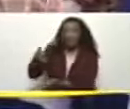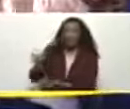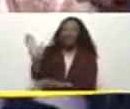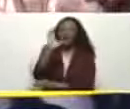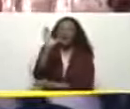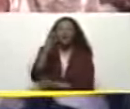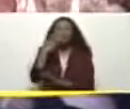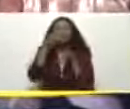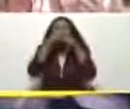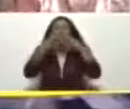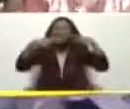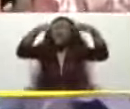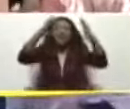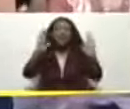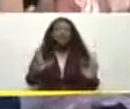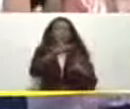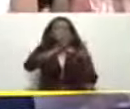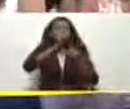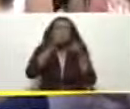Una belleza esta casona.